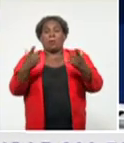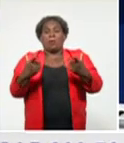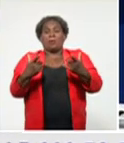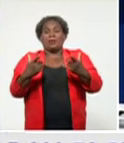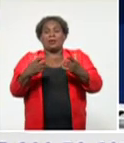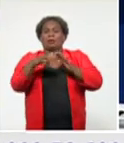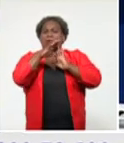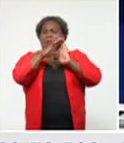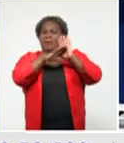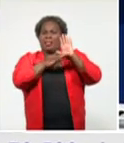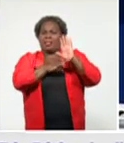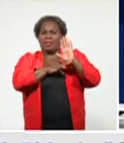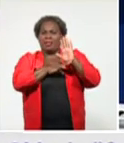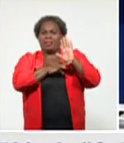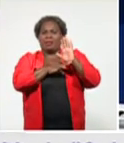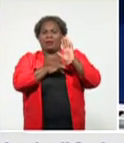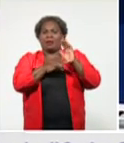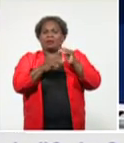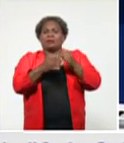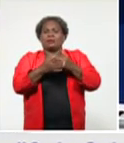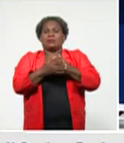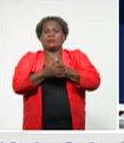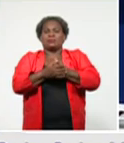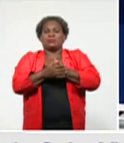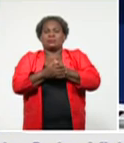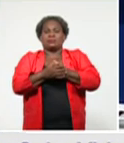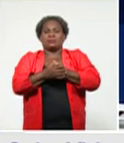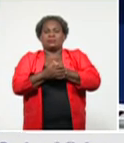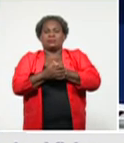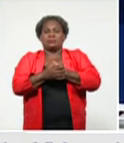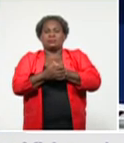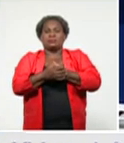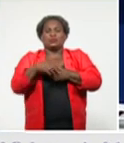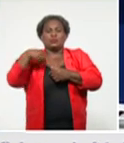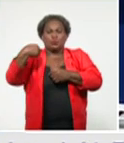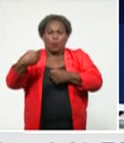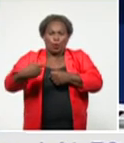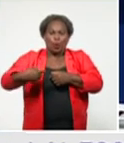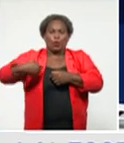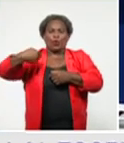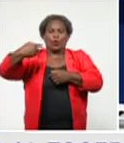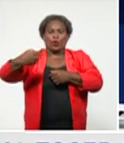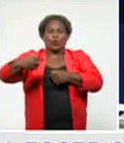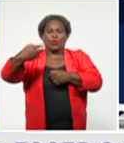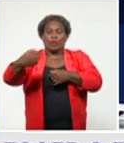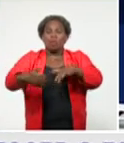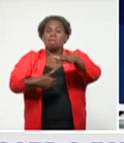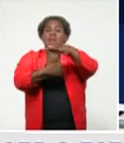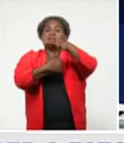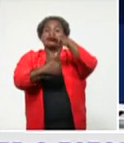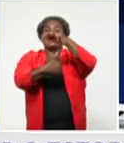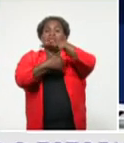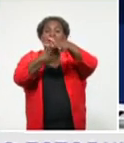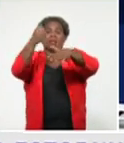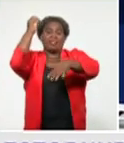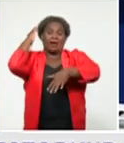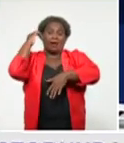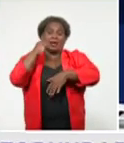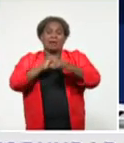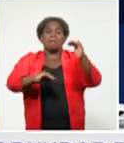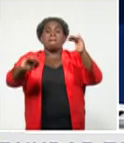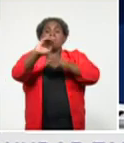medidas, hacer lo que está establecido. Todos los días nuestro presidente, primer ministro,